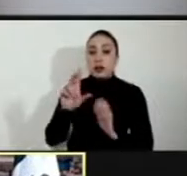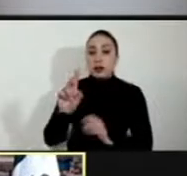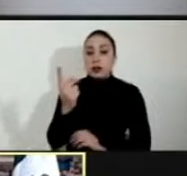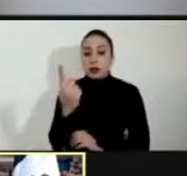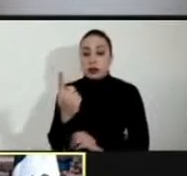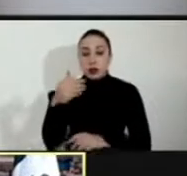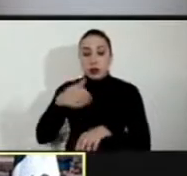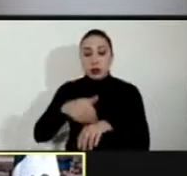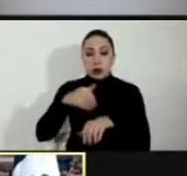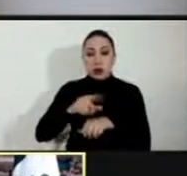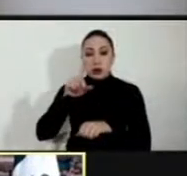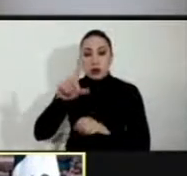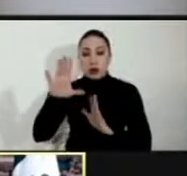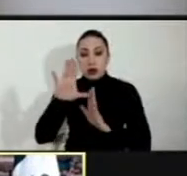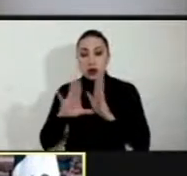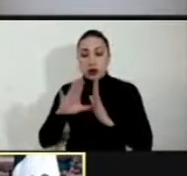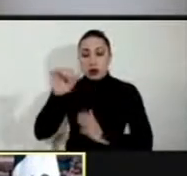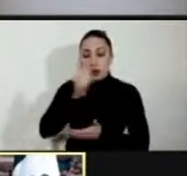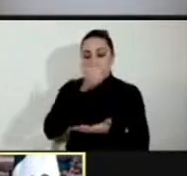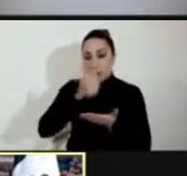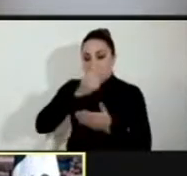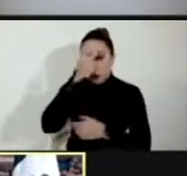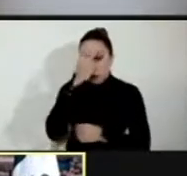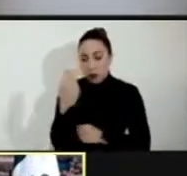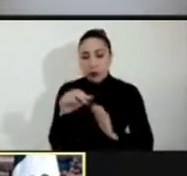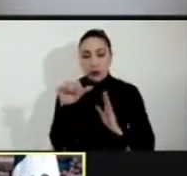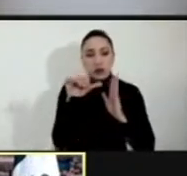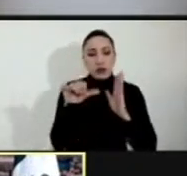Política de la Ciudad de México y los artículos